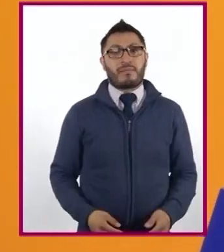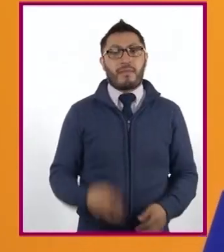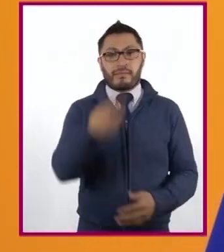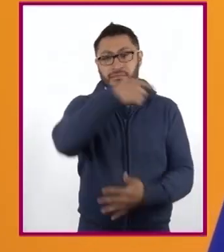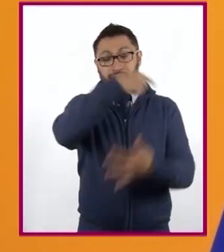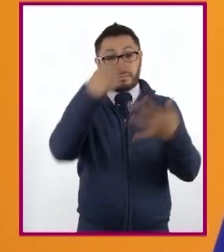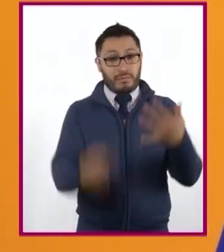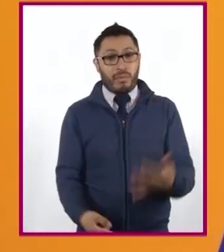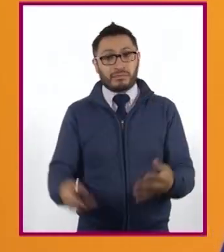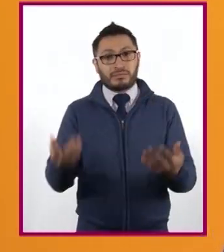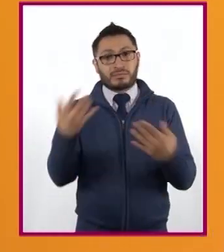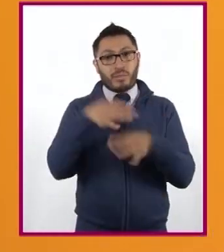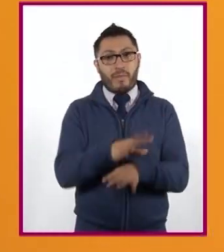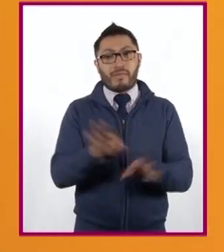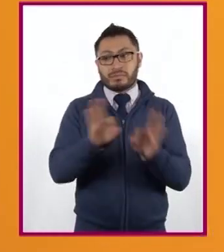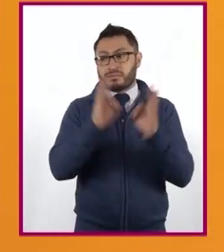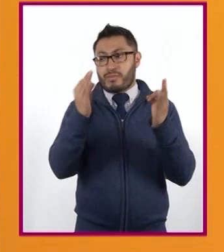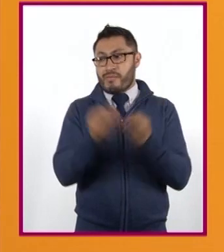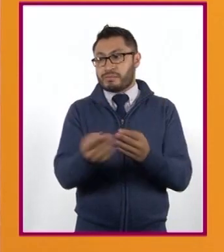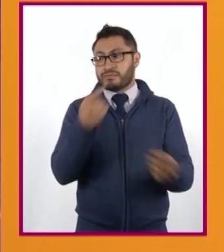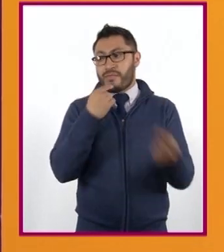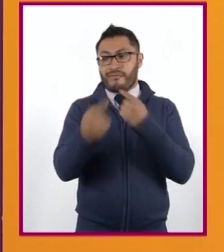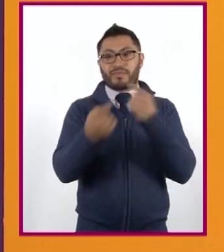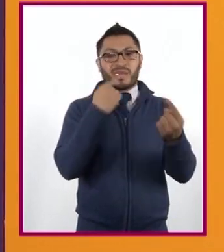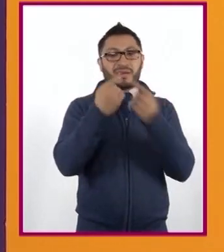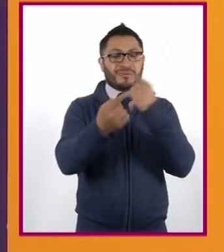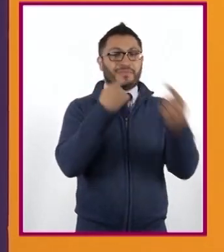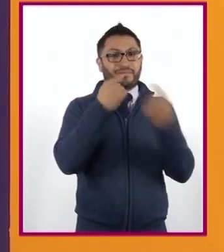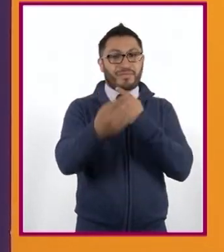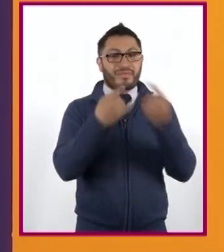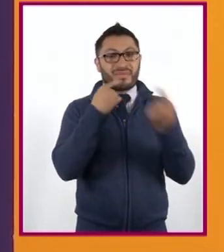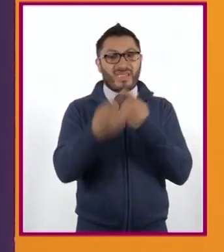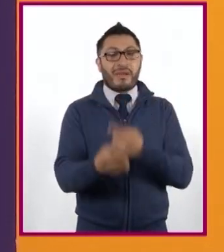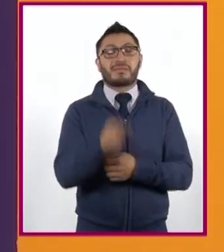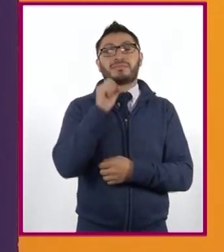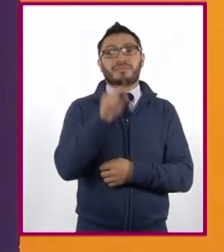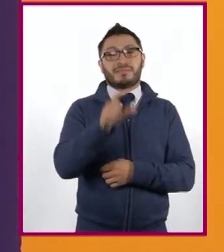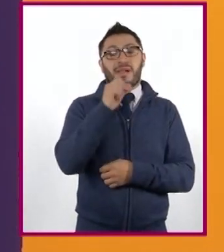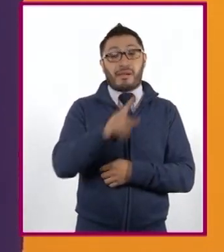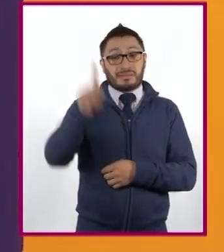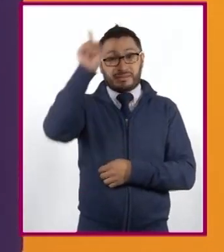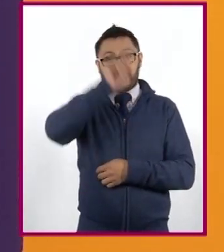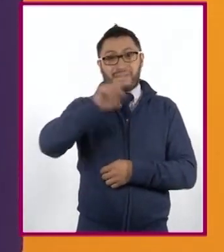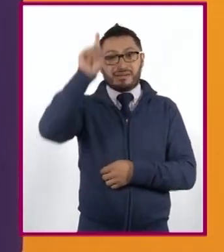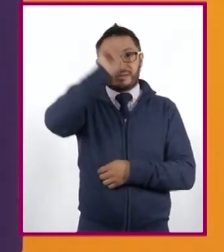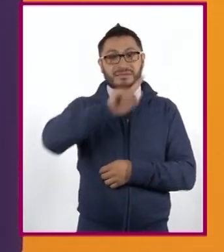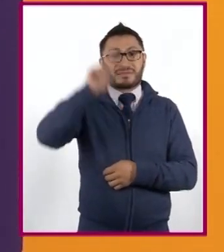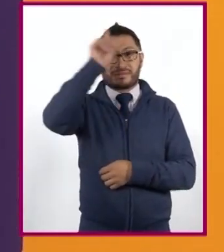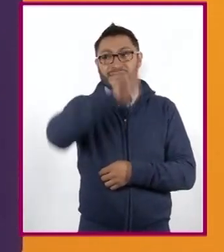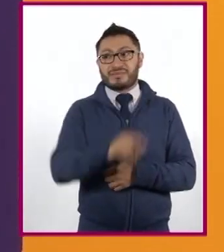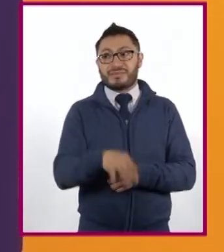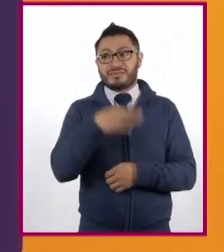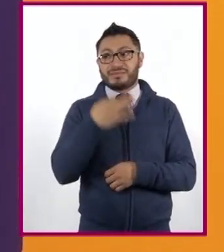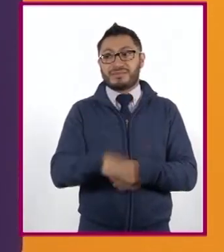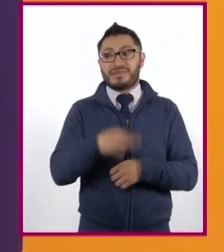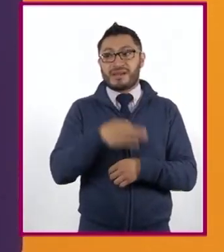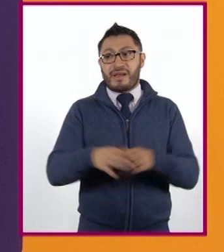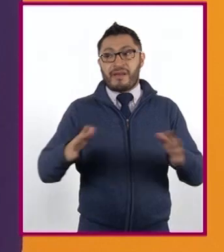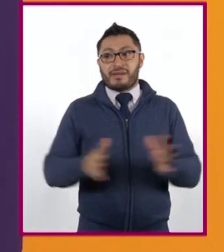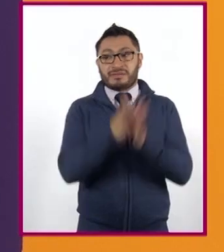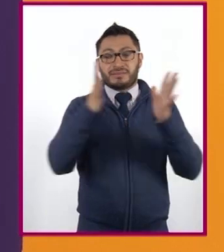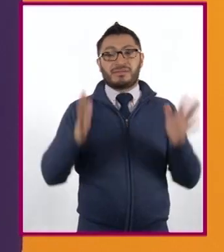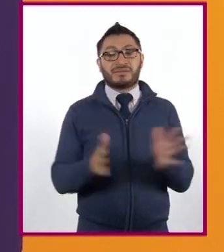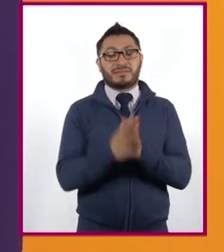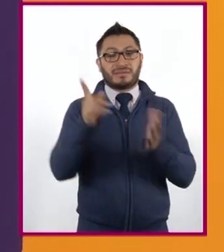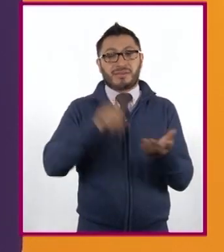Esto en cuanto a las estrategias discursivas, pero también es recomendable que durante su participación en